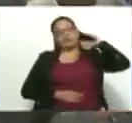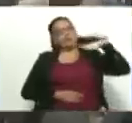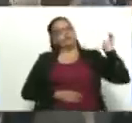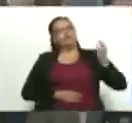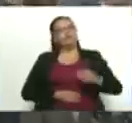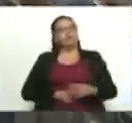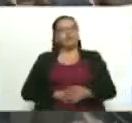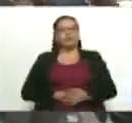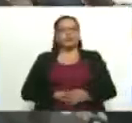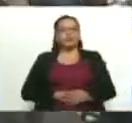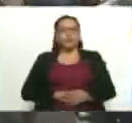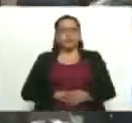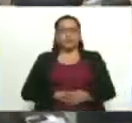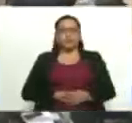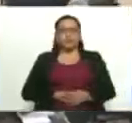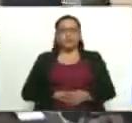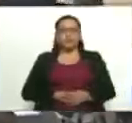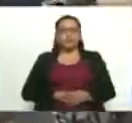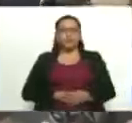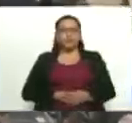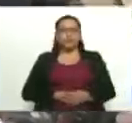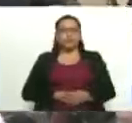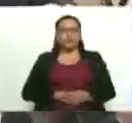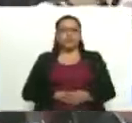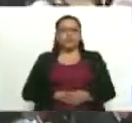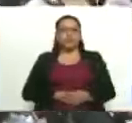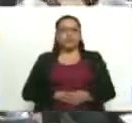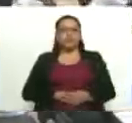Voy a someter a consideración